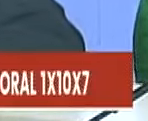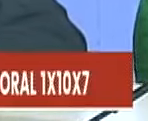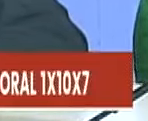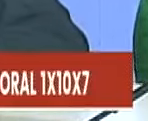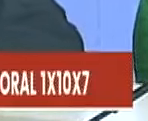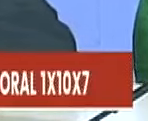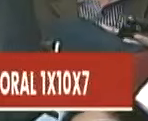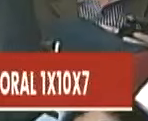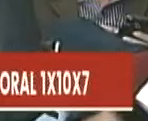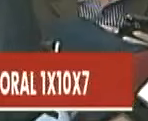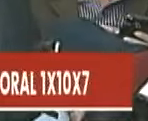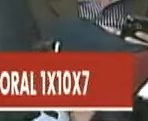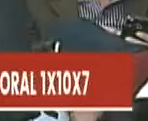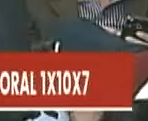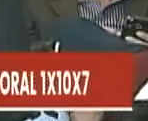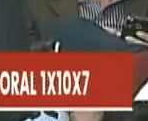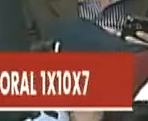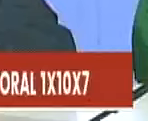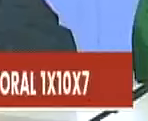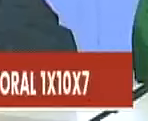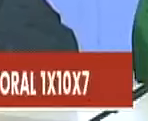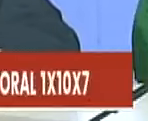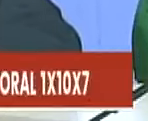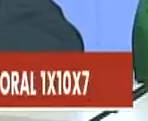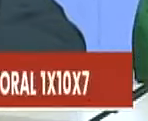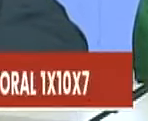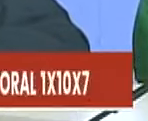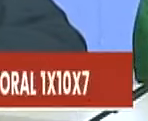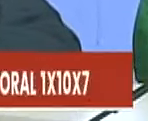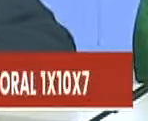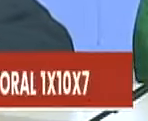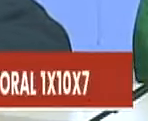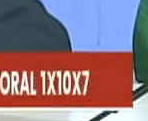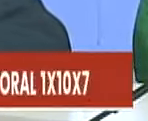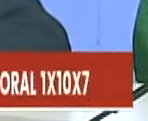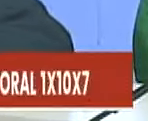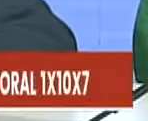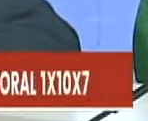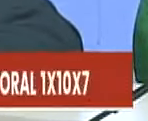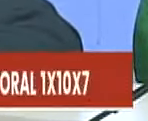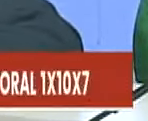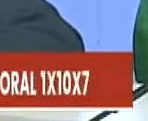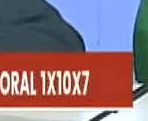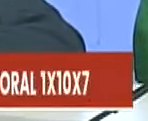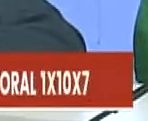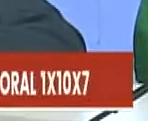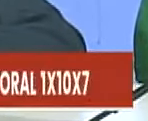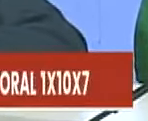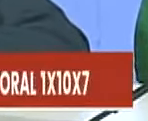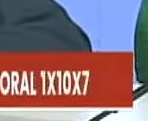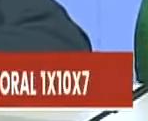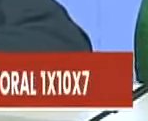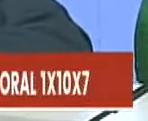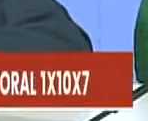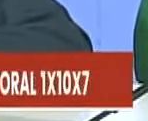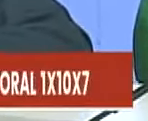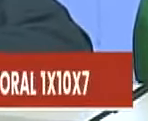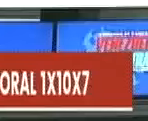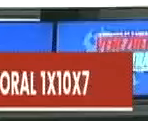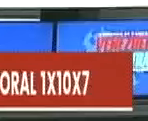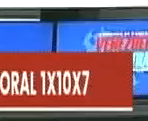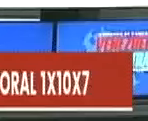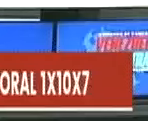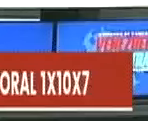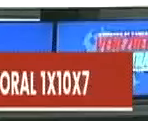tú sabes, Venezuela lo sabe, el mundo lo sabe, las piedras lo saben, que el 28